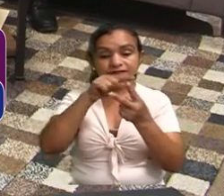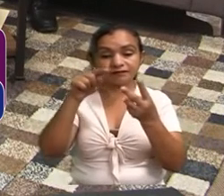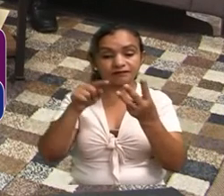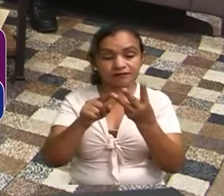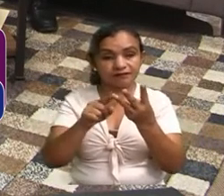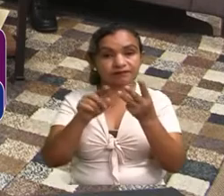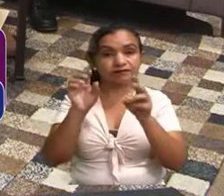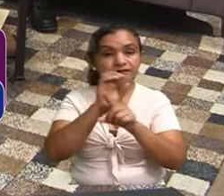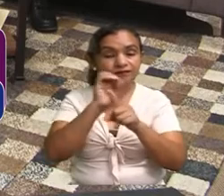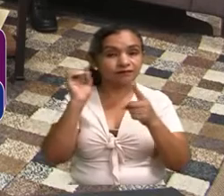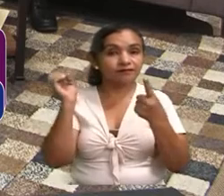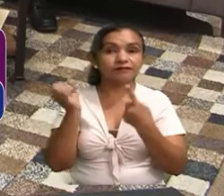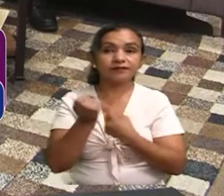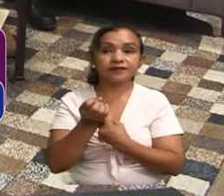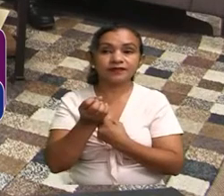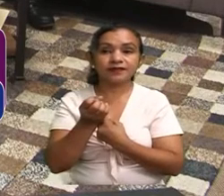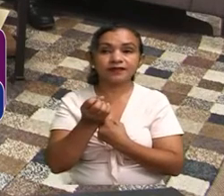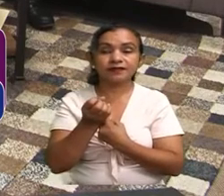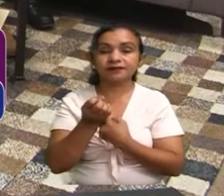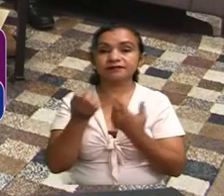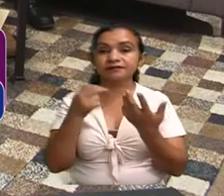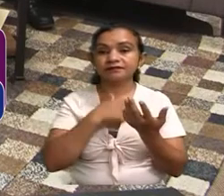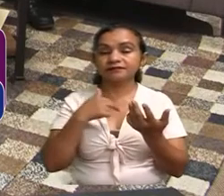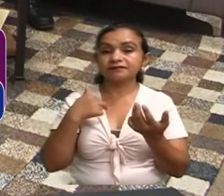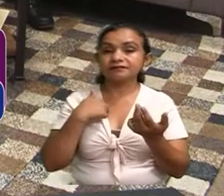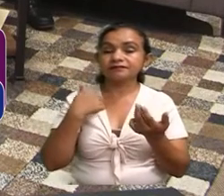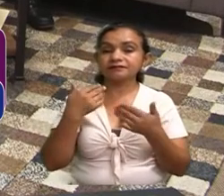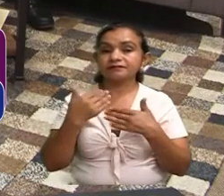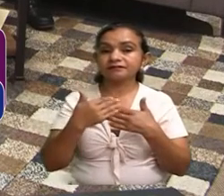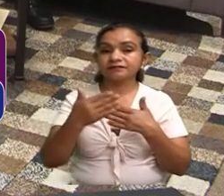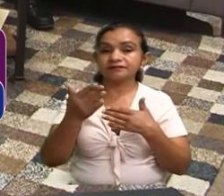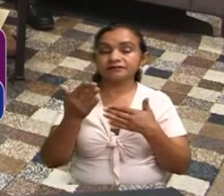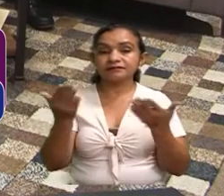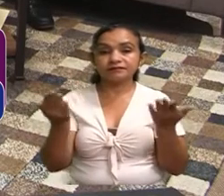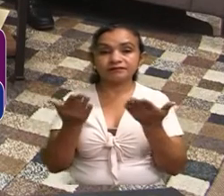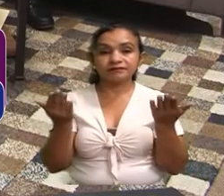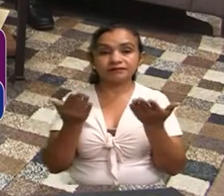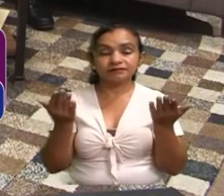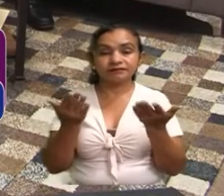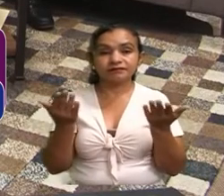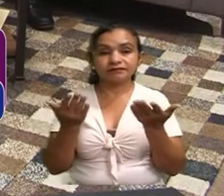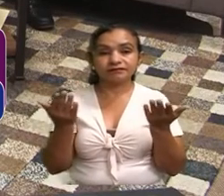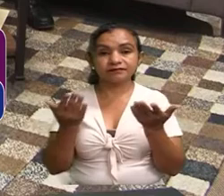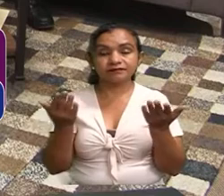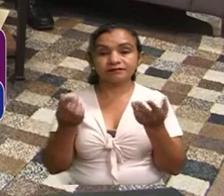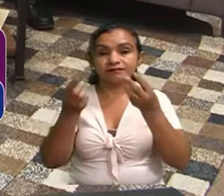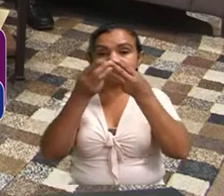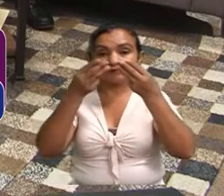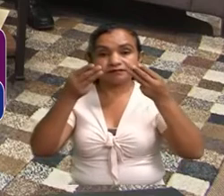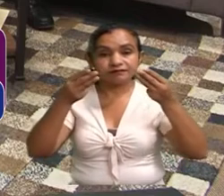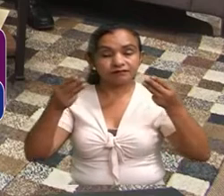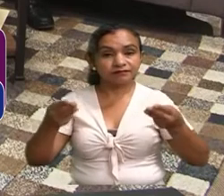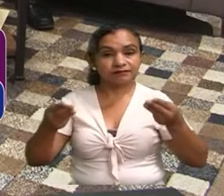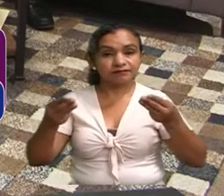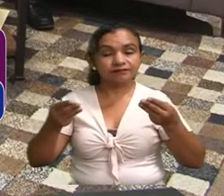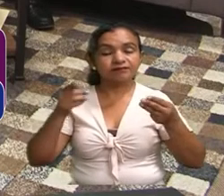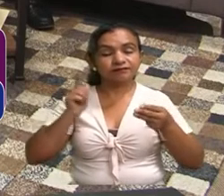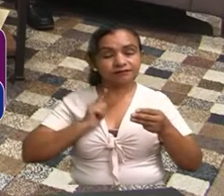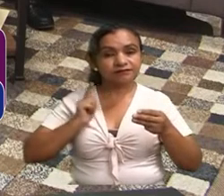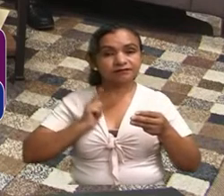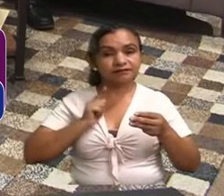organizaciones. En el logo de los, ¿cómo le llaman? Los briefings de material publicitario. Los material proof, ahí están las